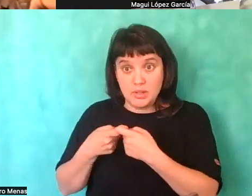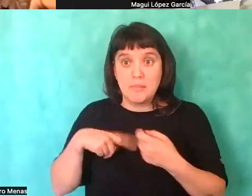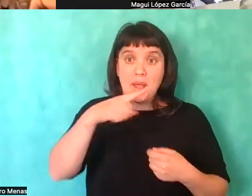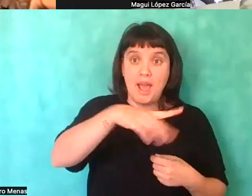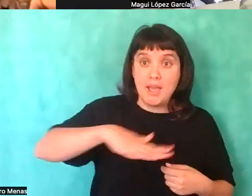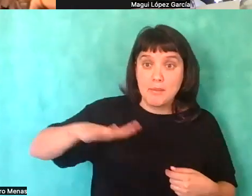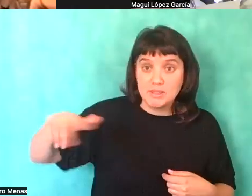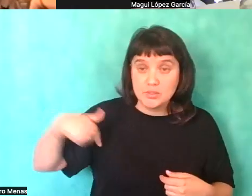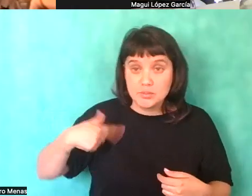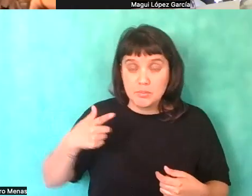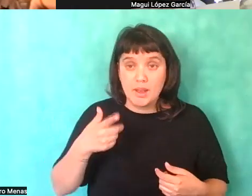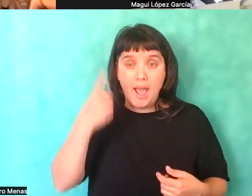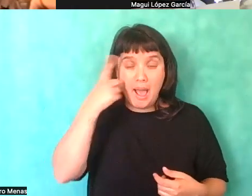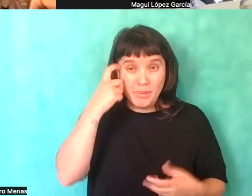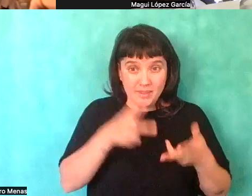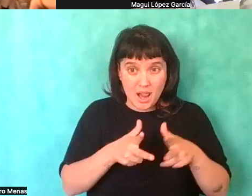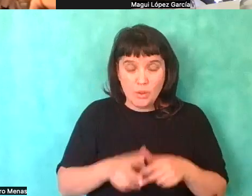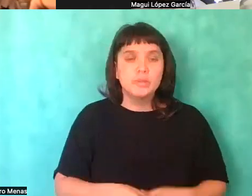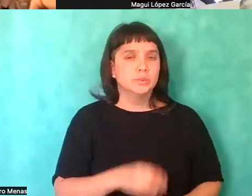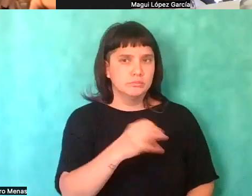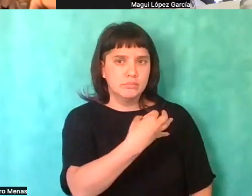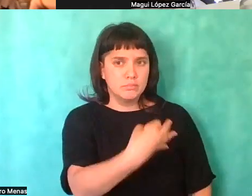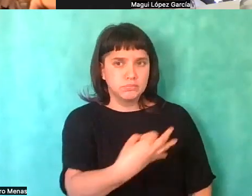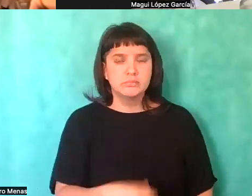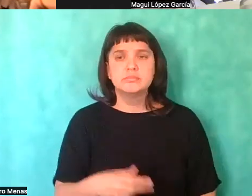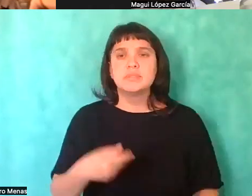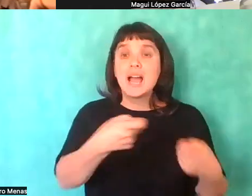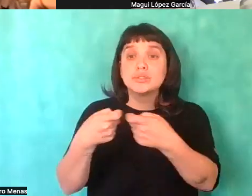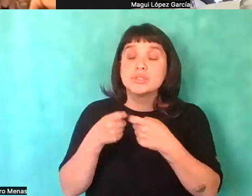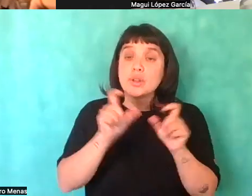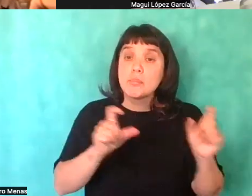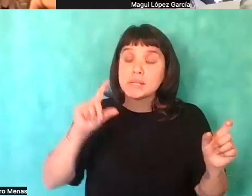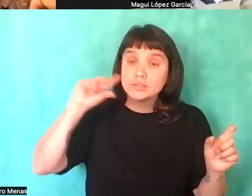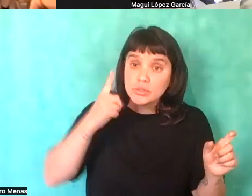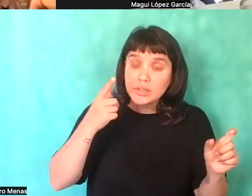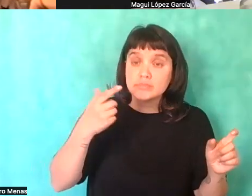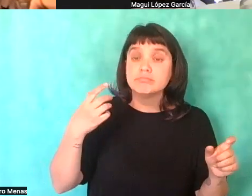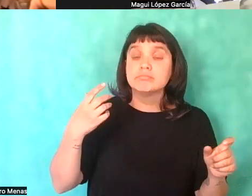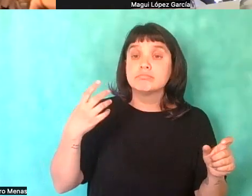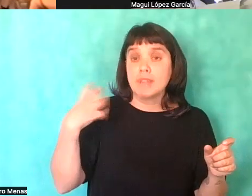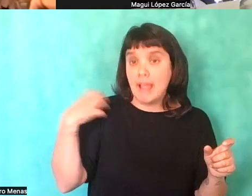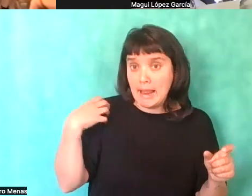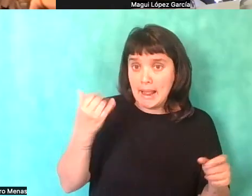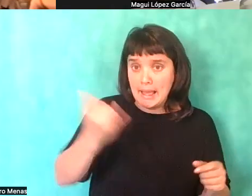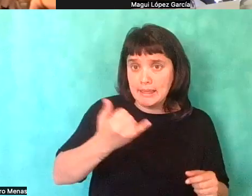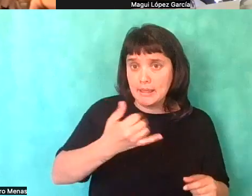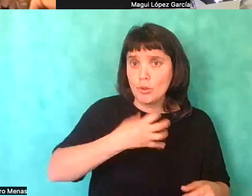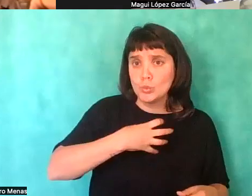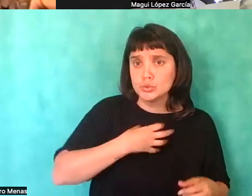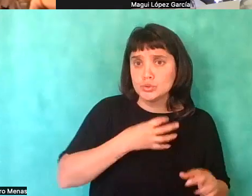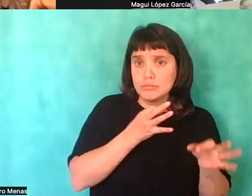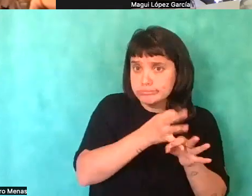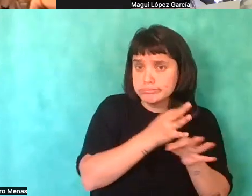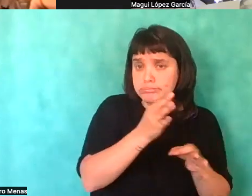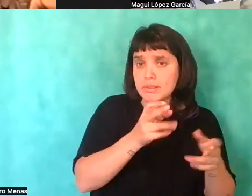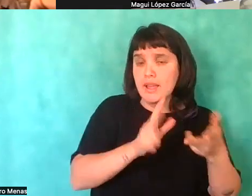mismos también la lengua. Exacto. De hecho, en asociaciones de personas sordas suele haber cursos de enseñanza de la lengua de señas, y